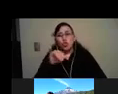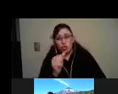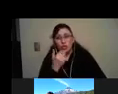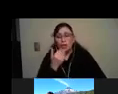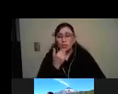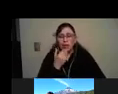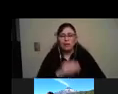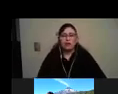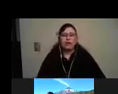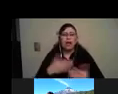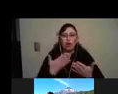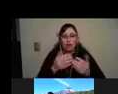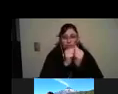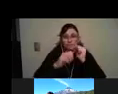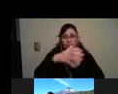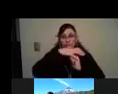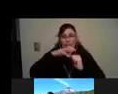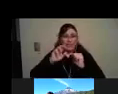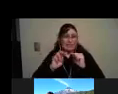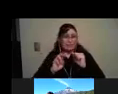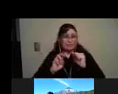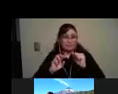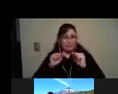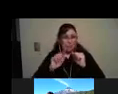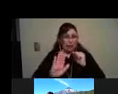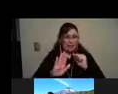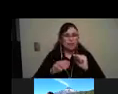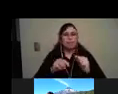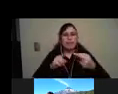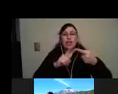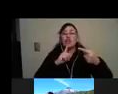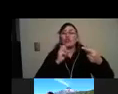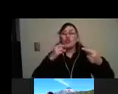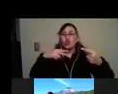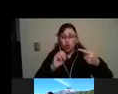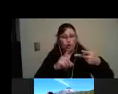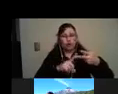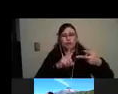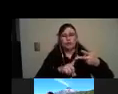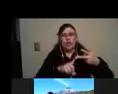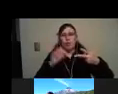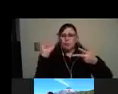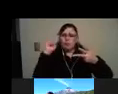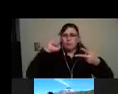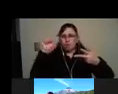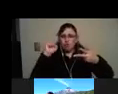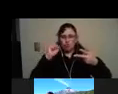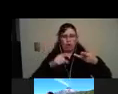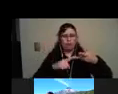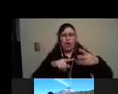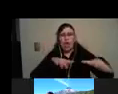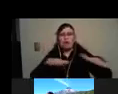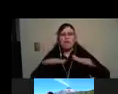van a ver alterados tres componentes motores: el tono muscular, la postura y el movimiento, ¿ya? Que son las